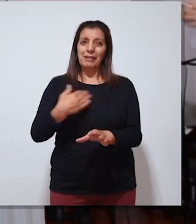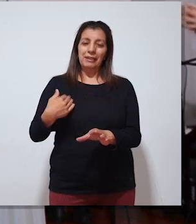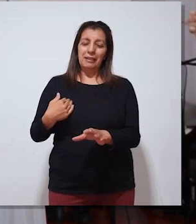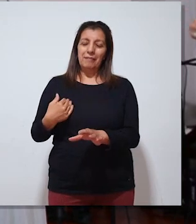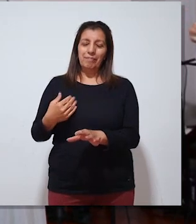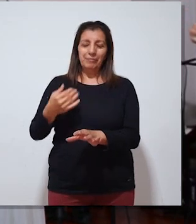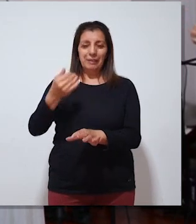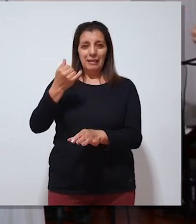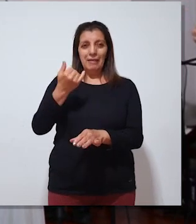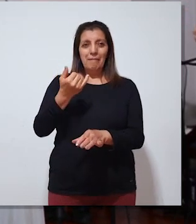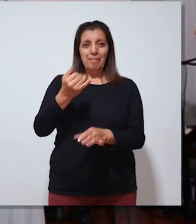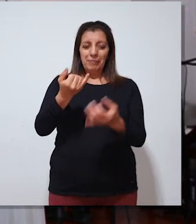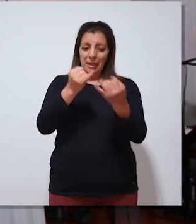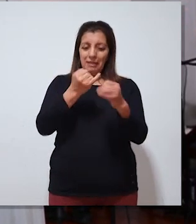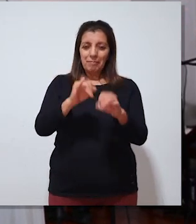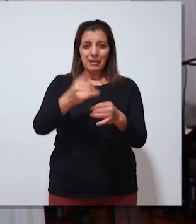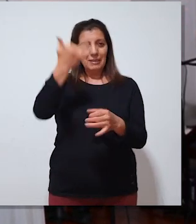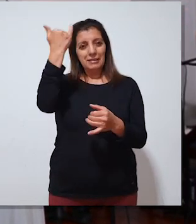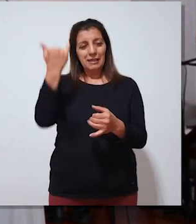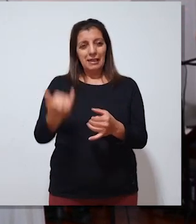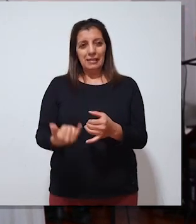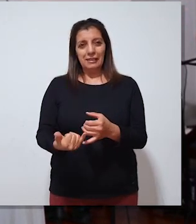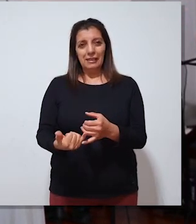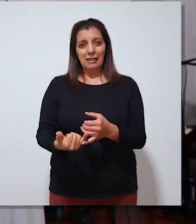esperanza en tu imagen